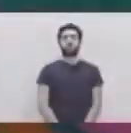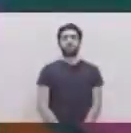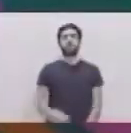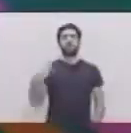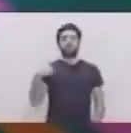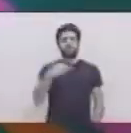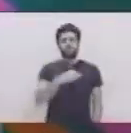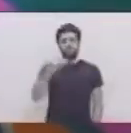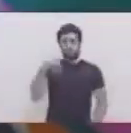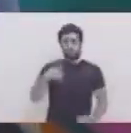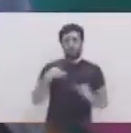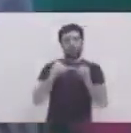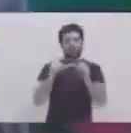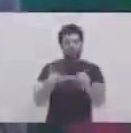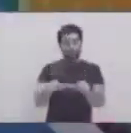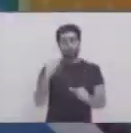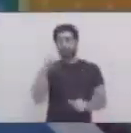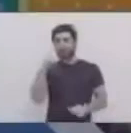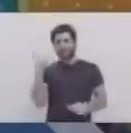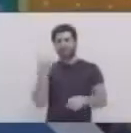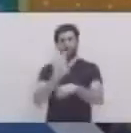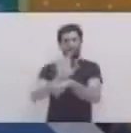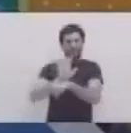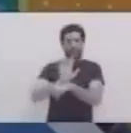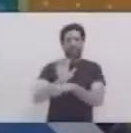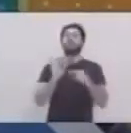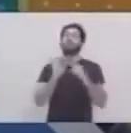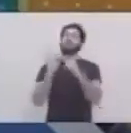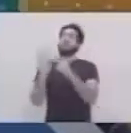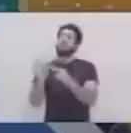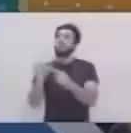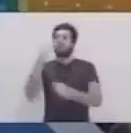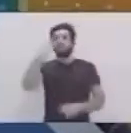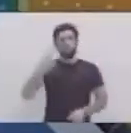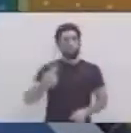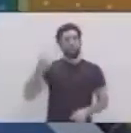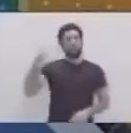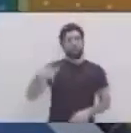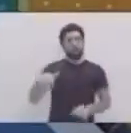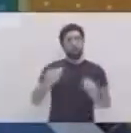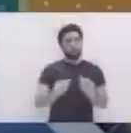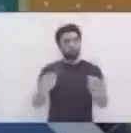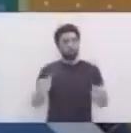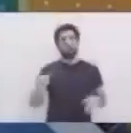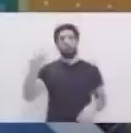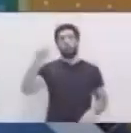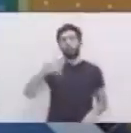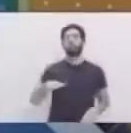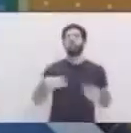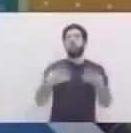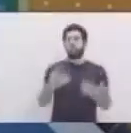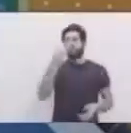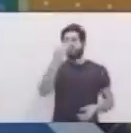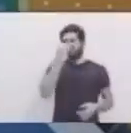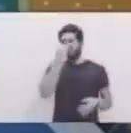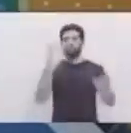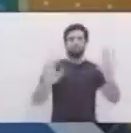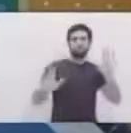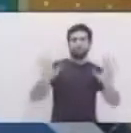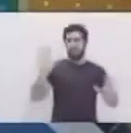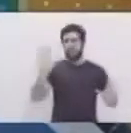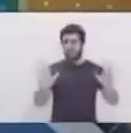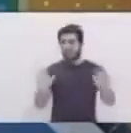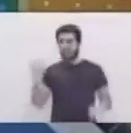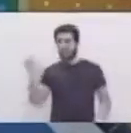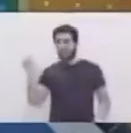Seguimos con más de este programa especial celebrando el Día del Niño y ahora nos acompaña la payasita Wendy Lu. Payasita Wendy Lu,